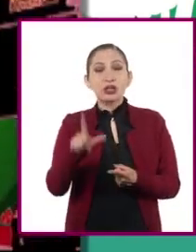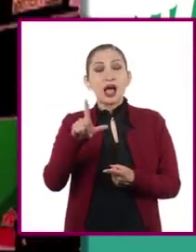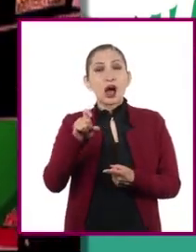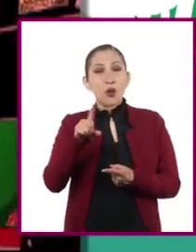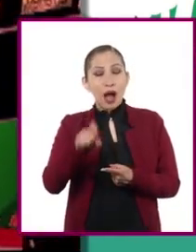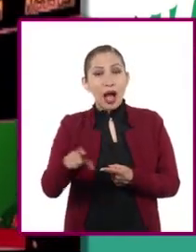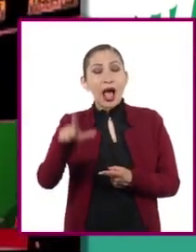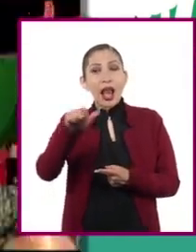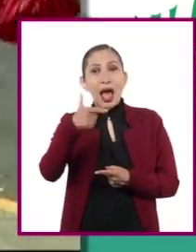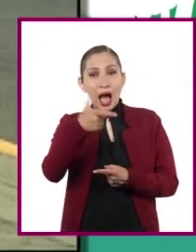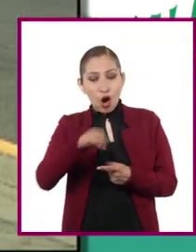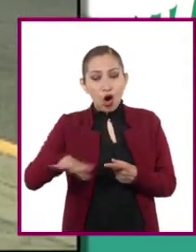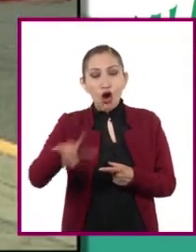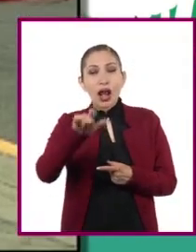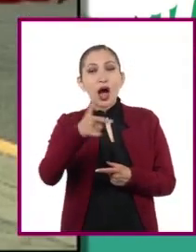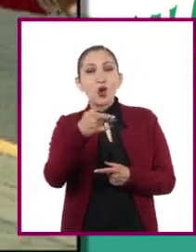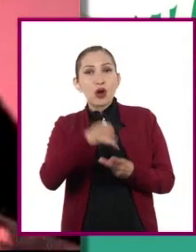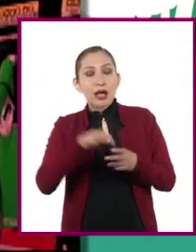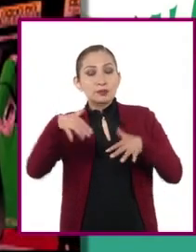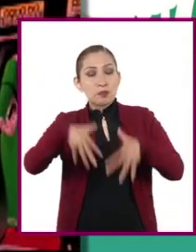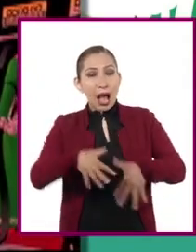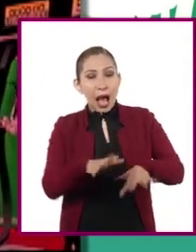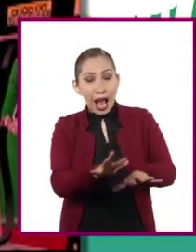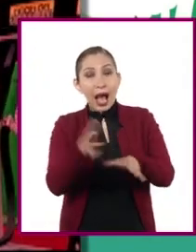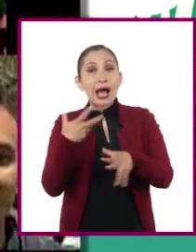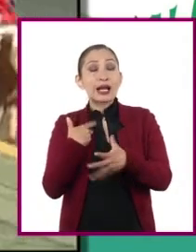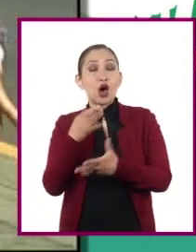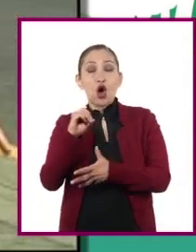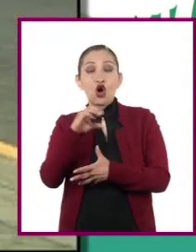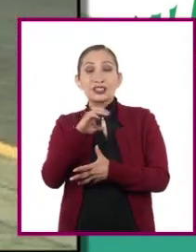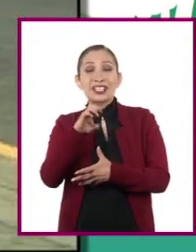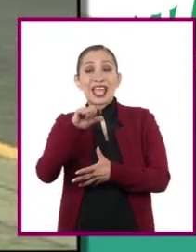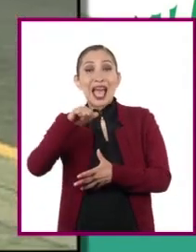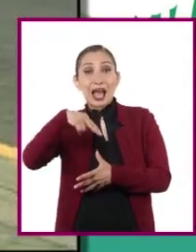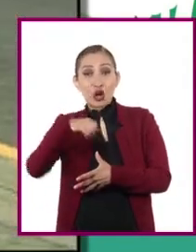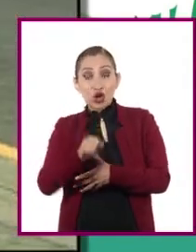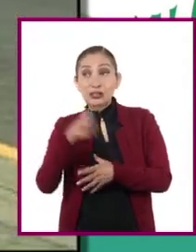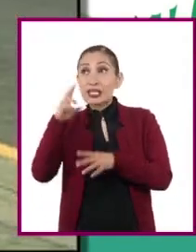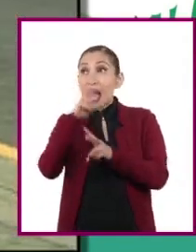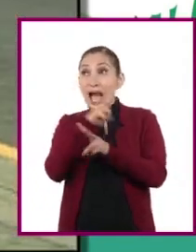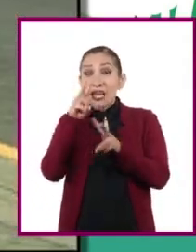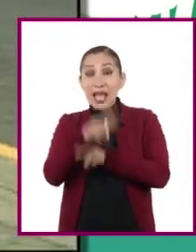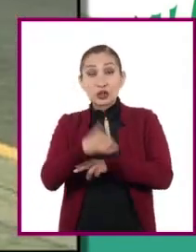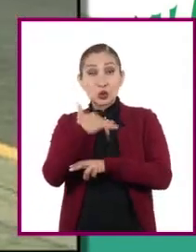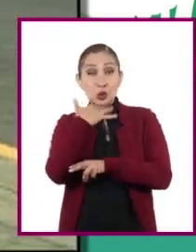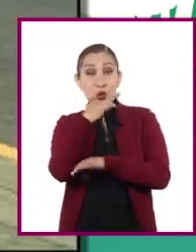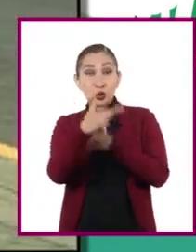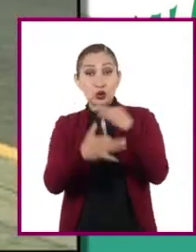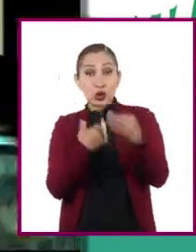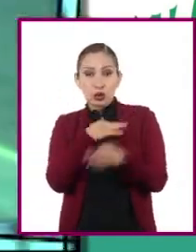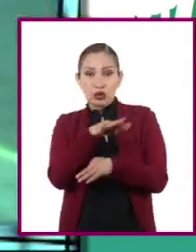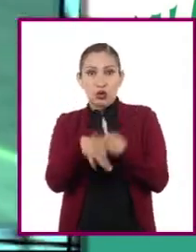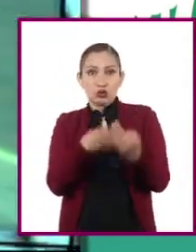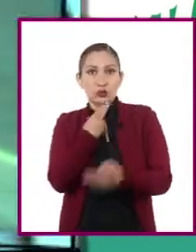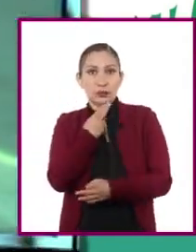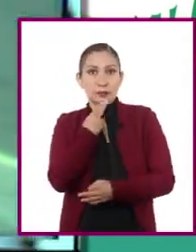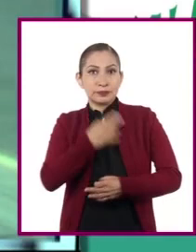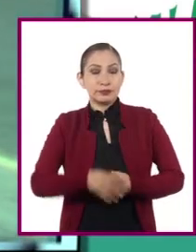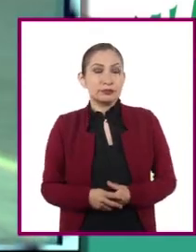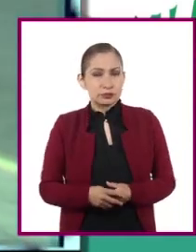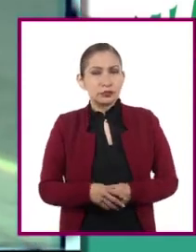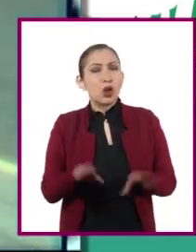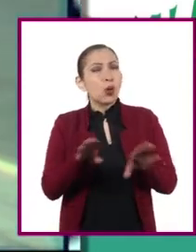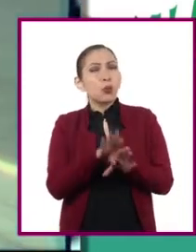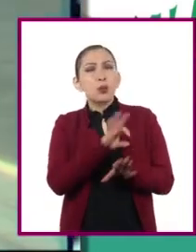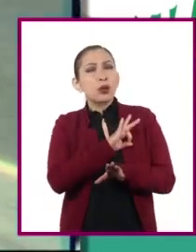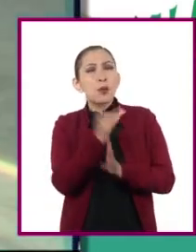lagos, lagunas, mares, océanos y el aire que todos respiramos.